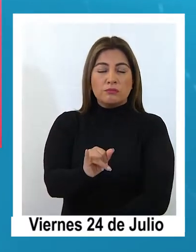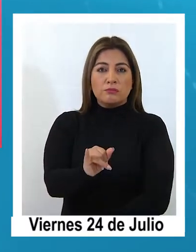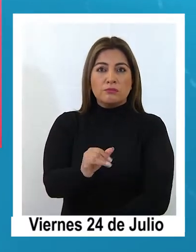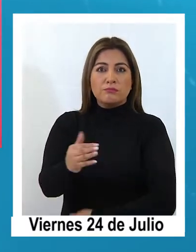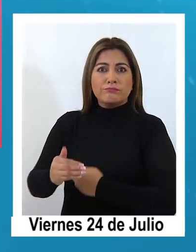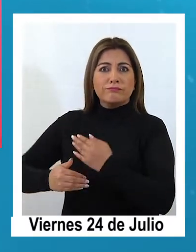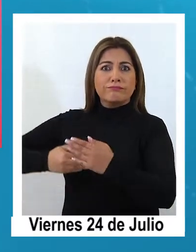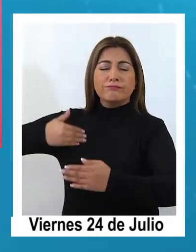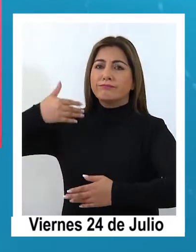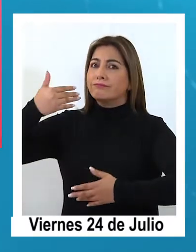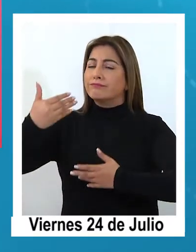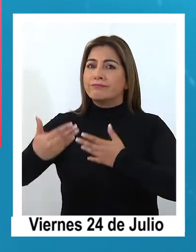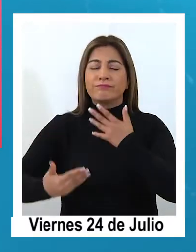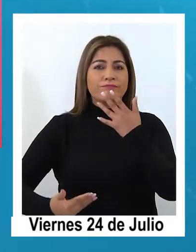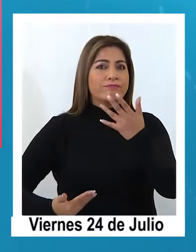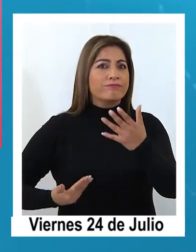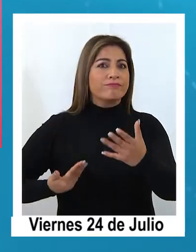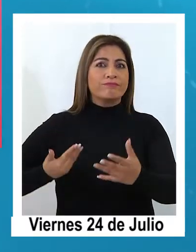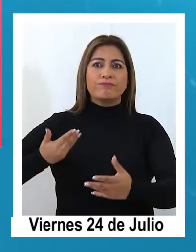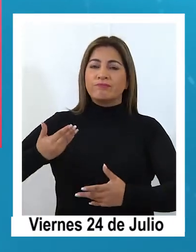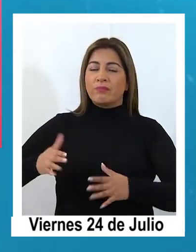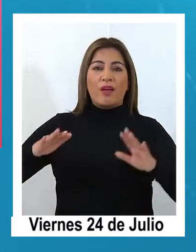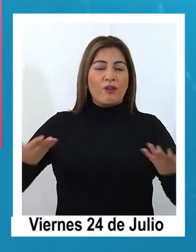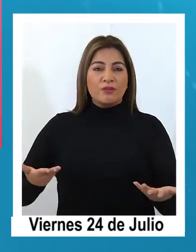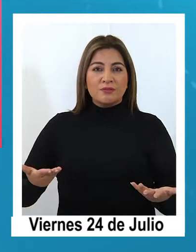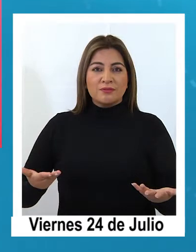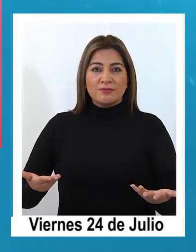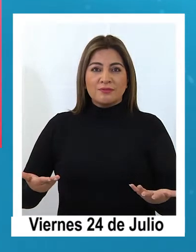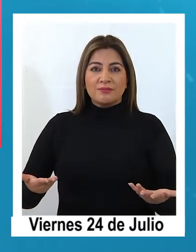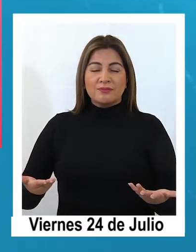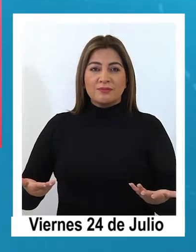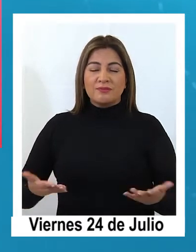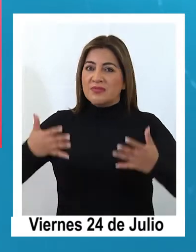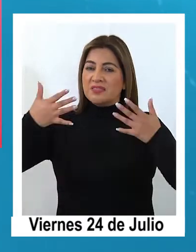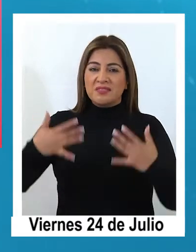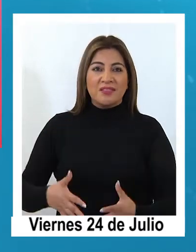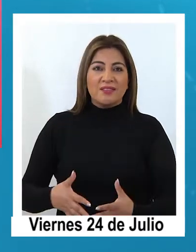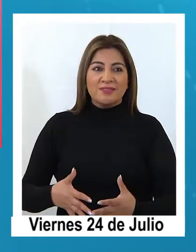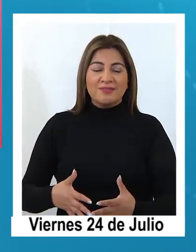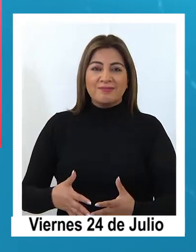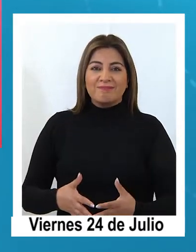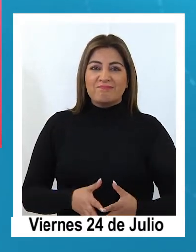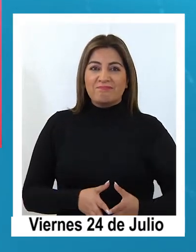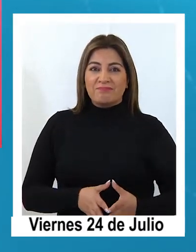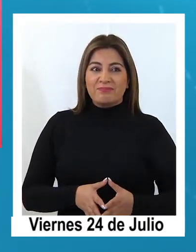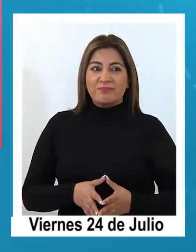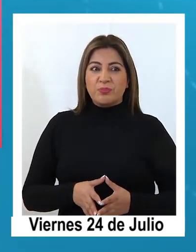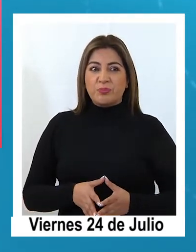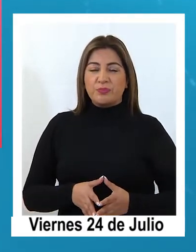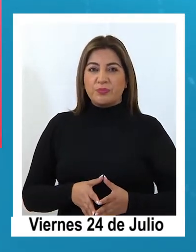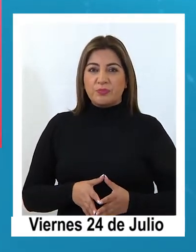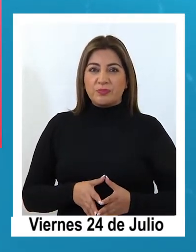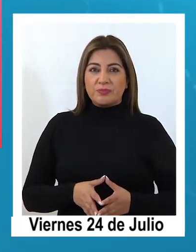se fue tomando forma. Bueno, y terminó, digamos, con este